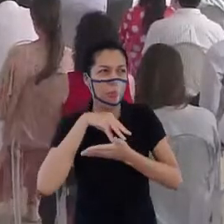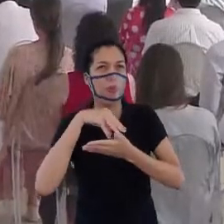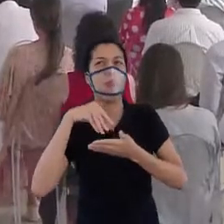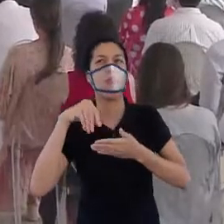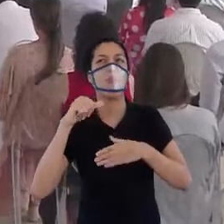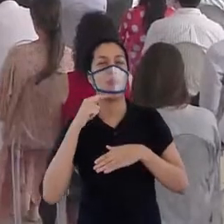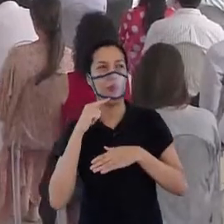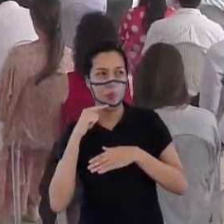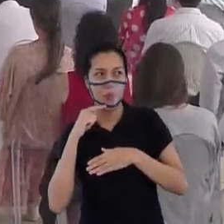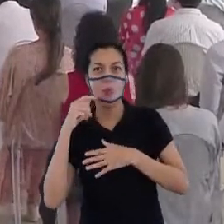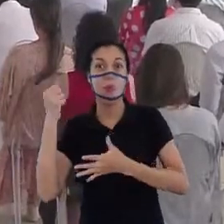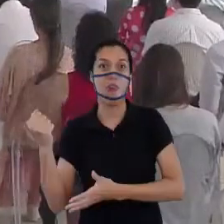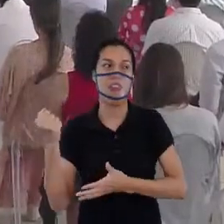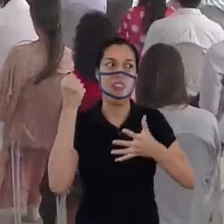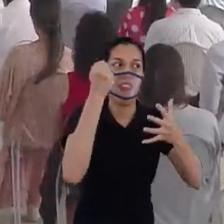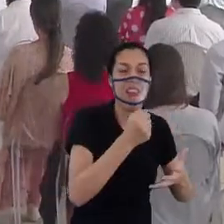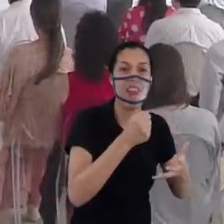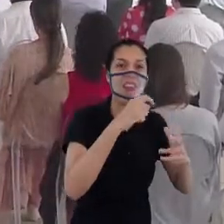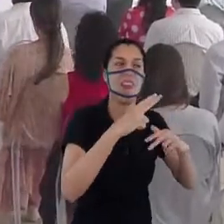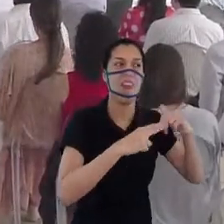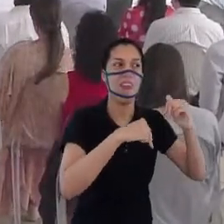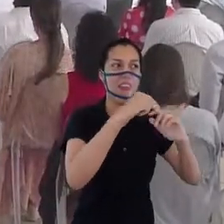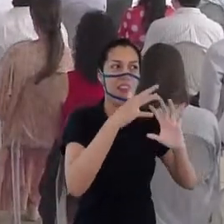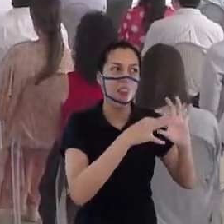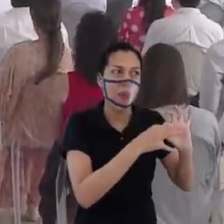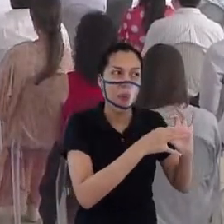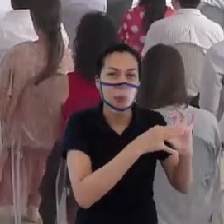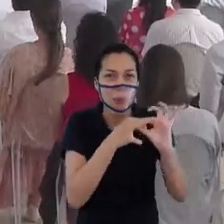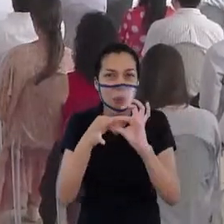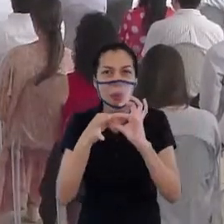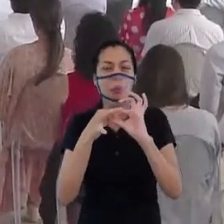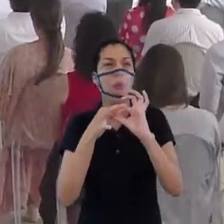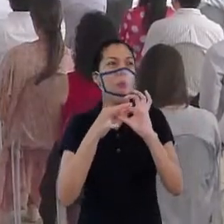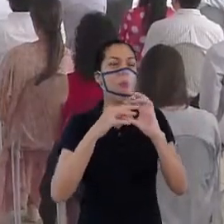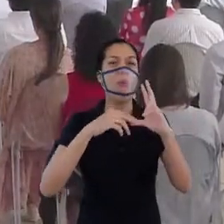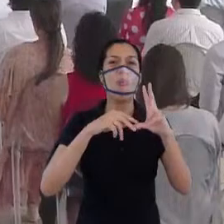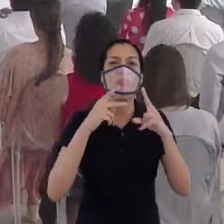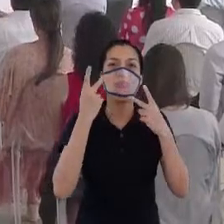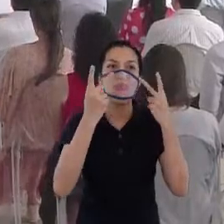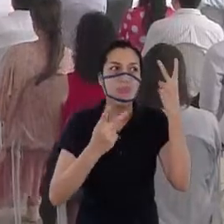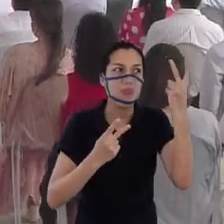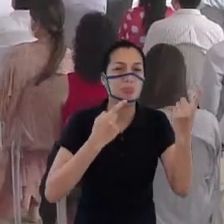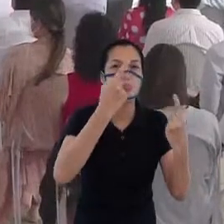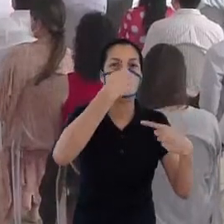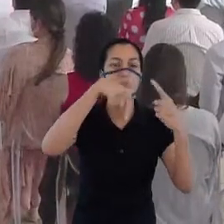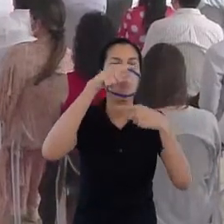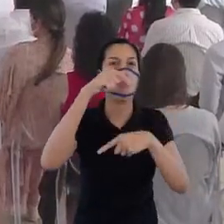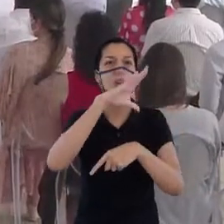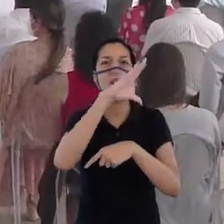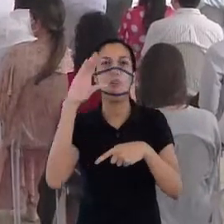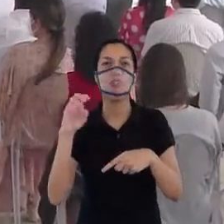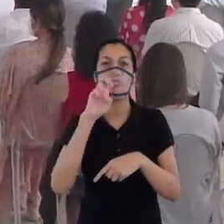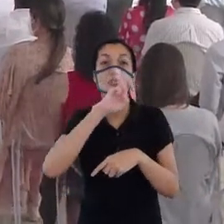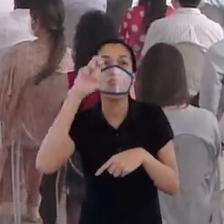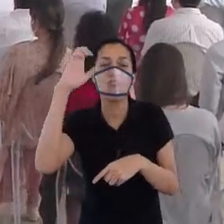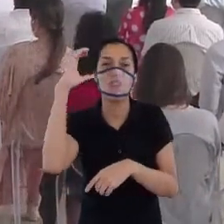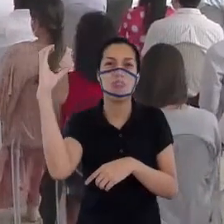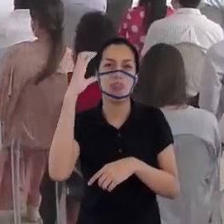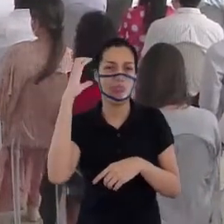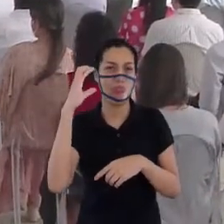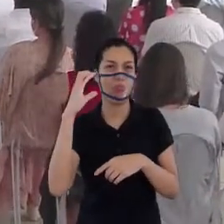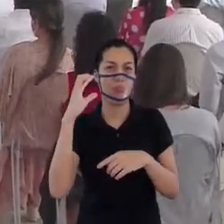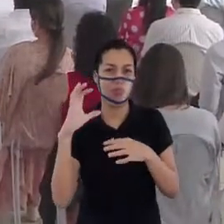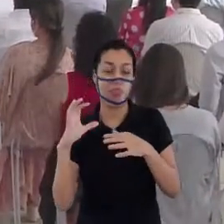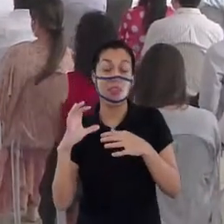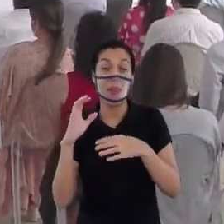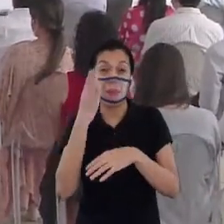cordón que conecta el turismo regional de la costa norte de Colombia, que integra Cartagena